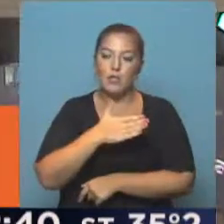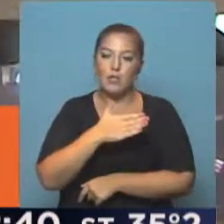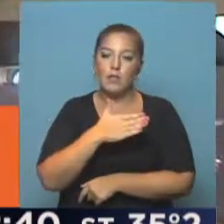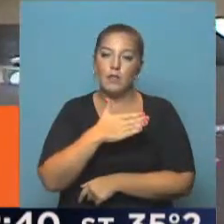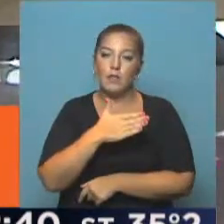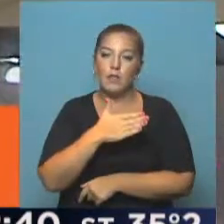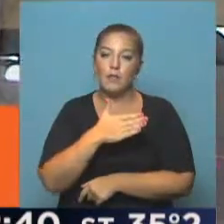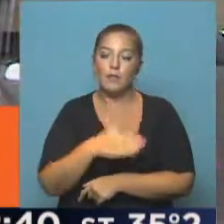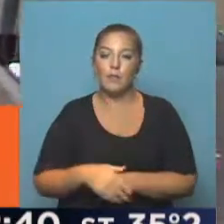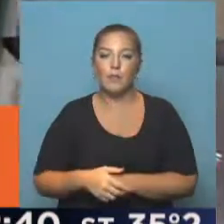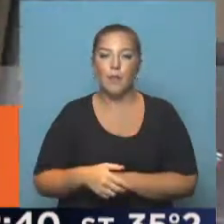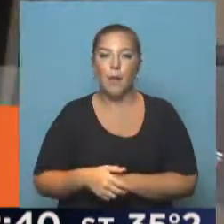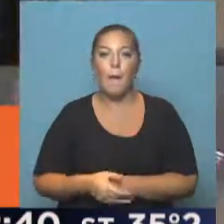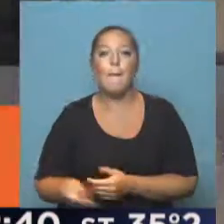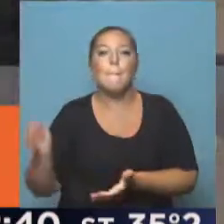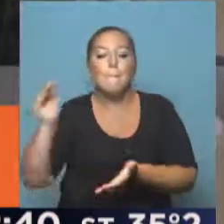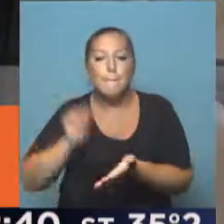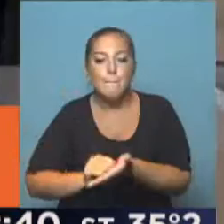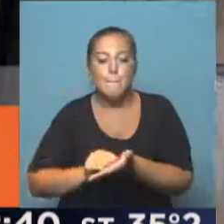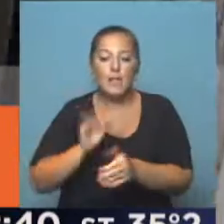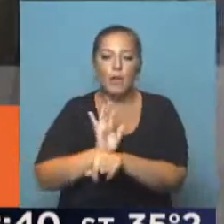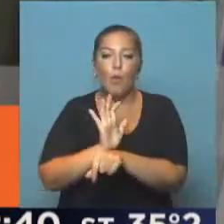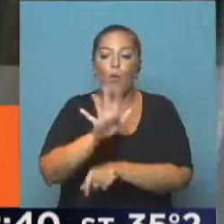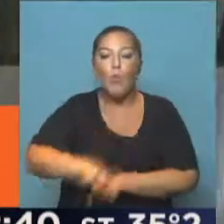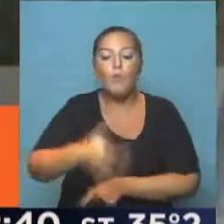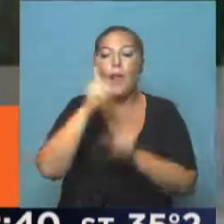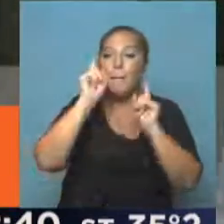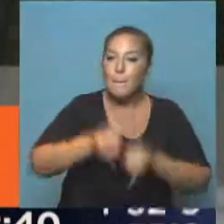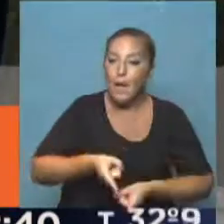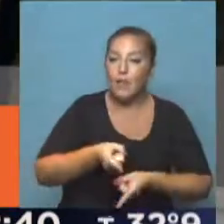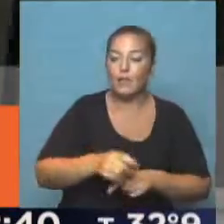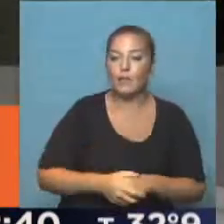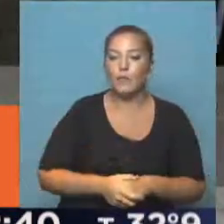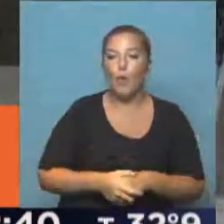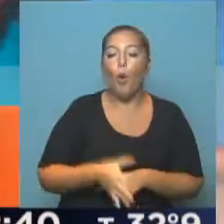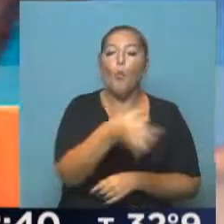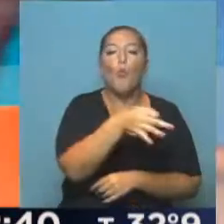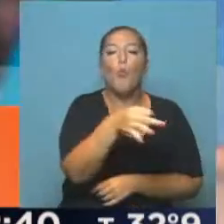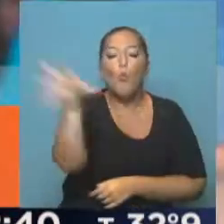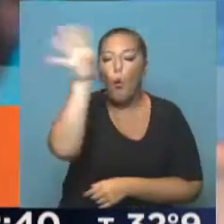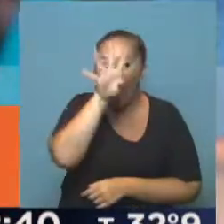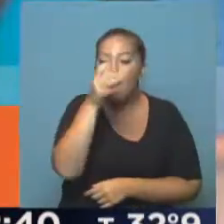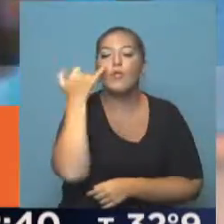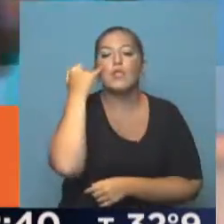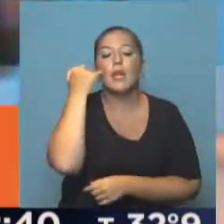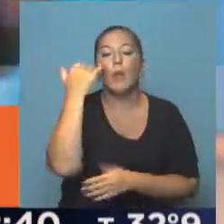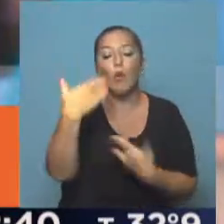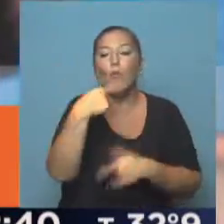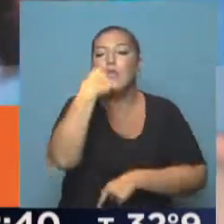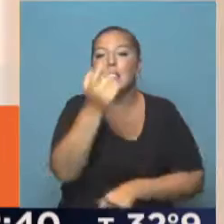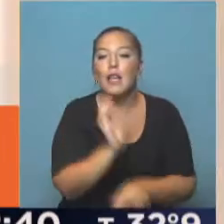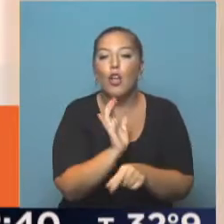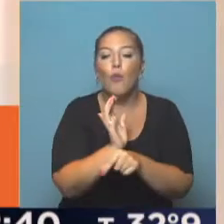o se van a acentuar sus rasgos populistas, sino también los pueblos originarios y lo que podríamos decir un